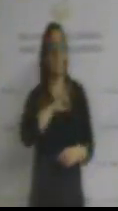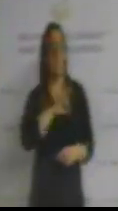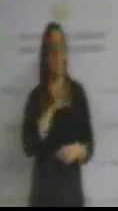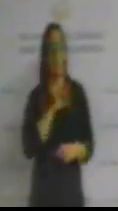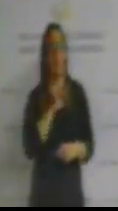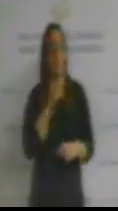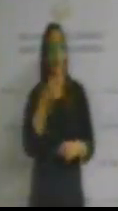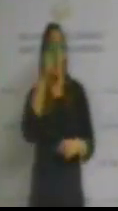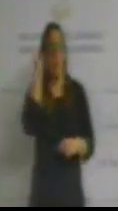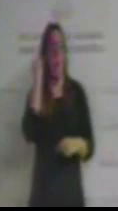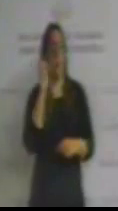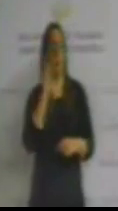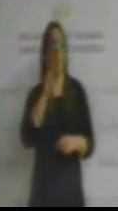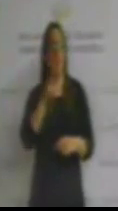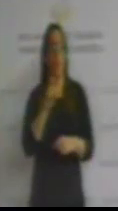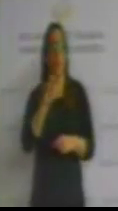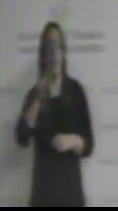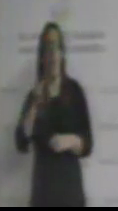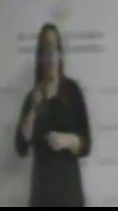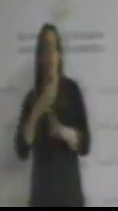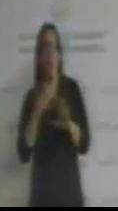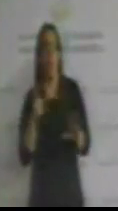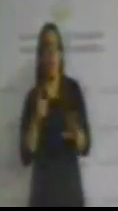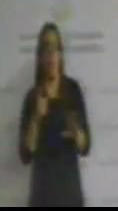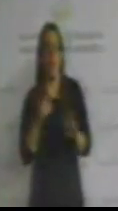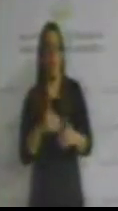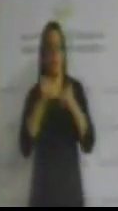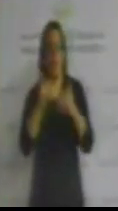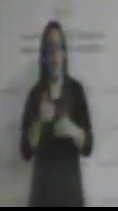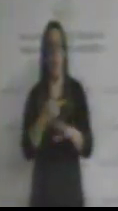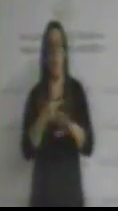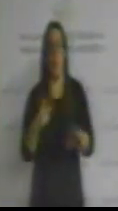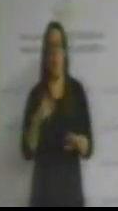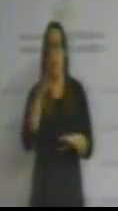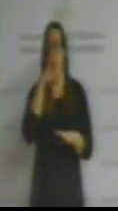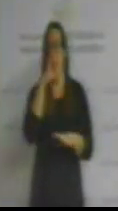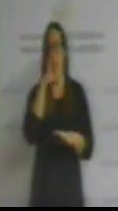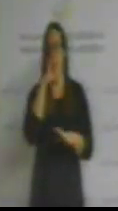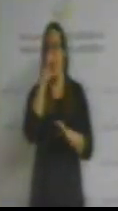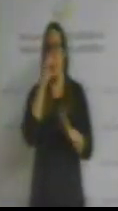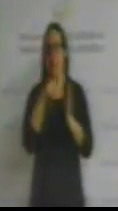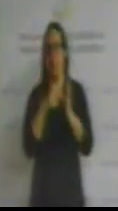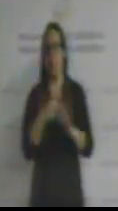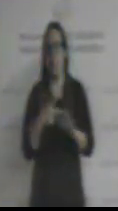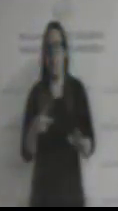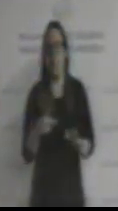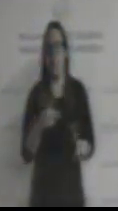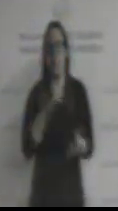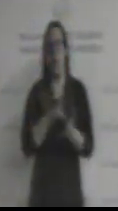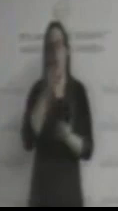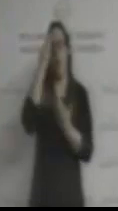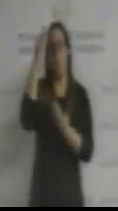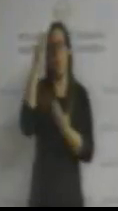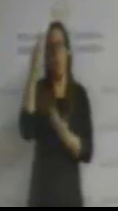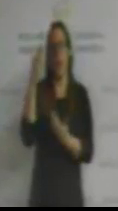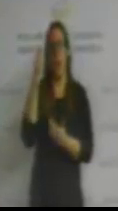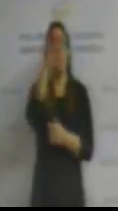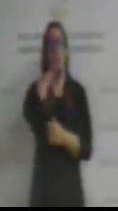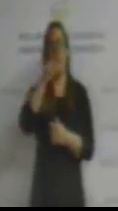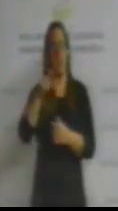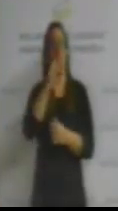día 17 de febrero del 2017, en un homenaje a personas asesinadas